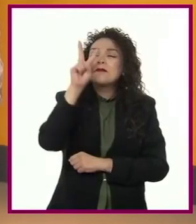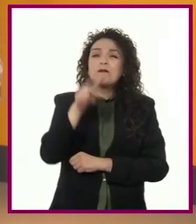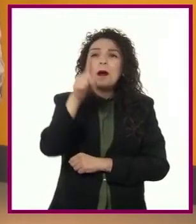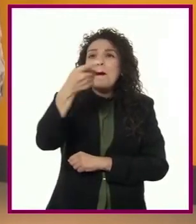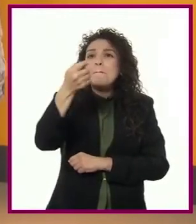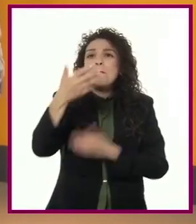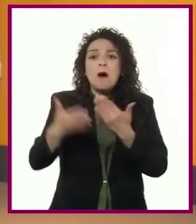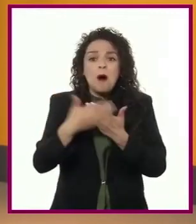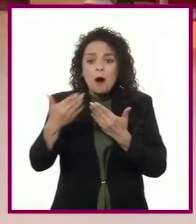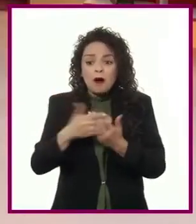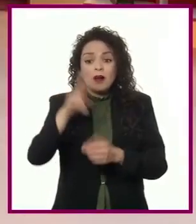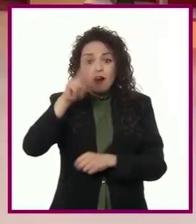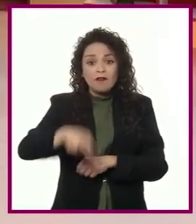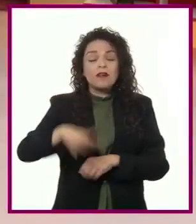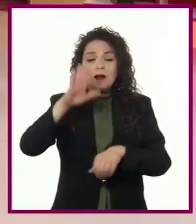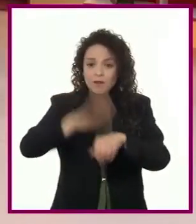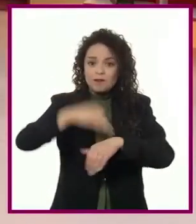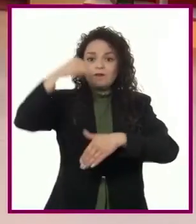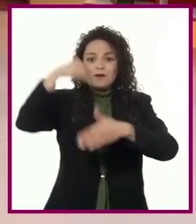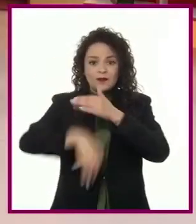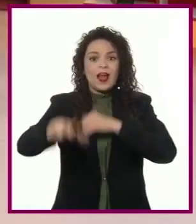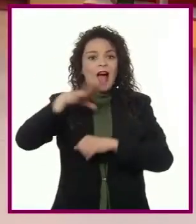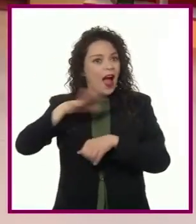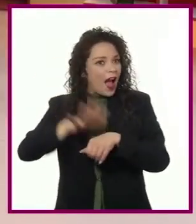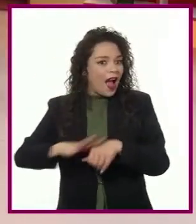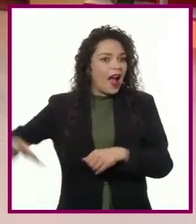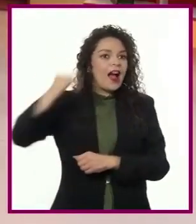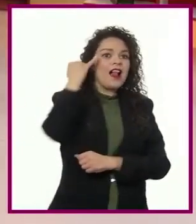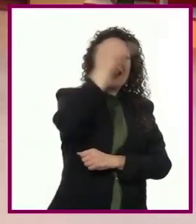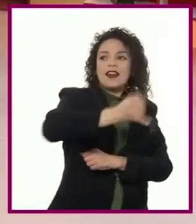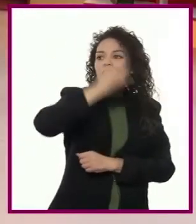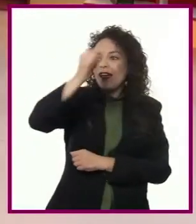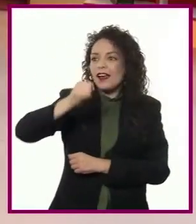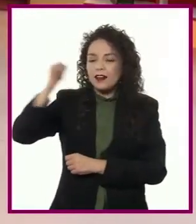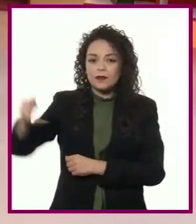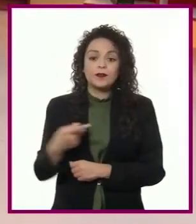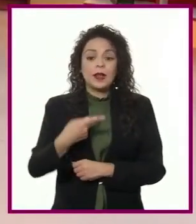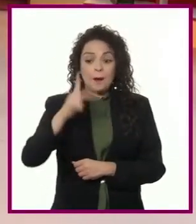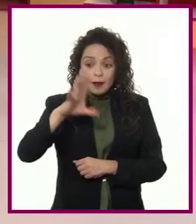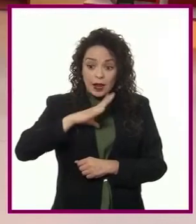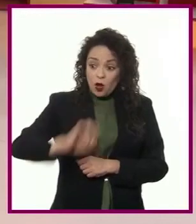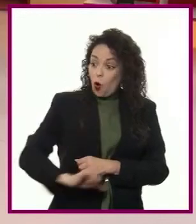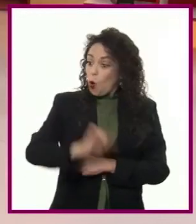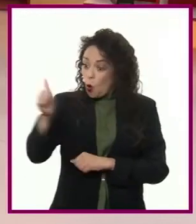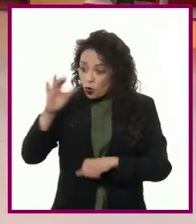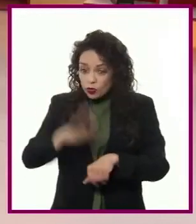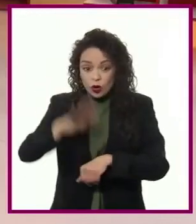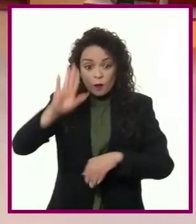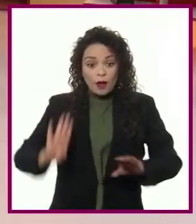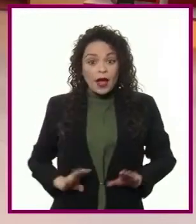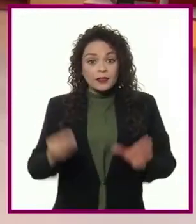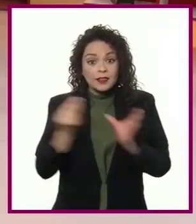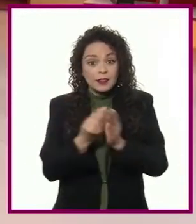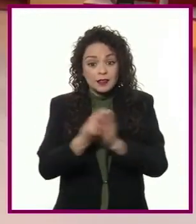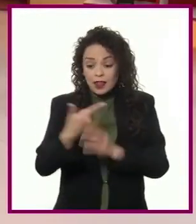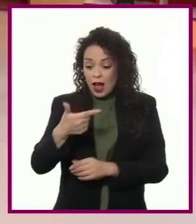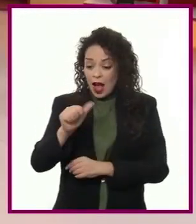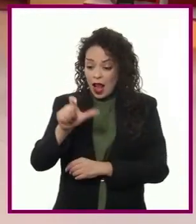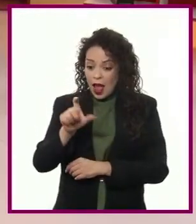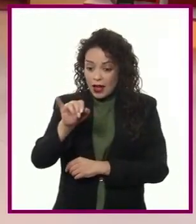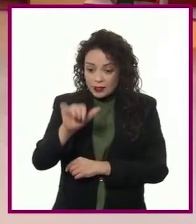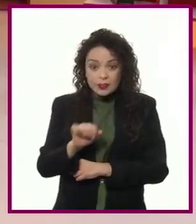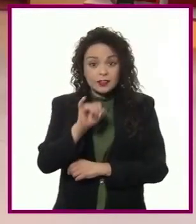de nuestro universo. Sin embargo, entiendo que aún existen otros tipos de galaxias. Tienes mucha